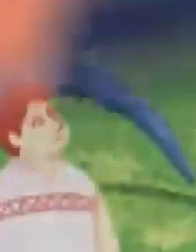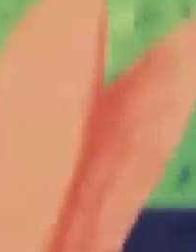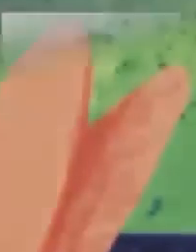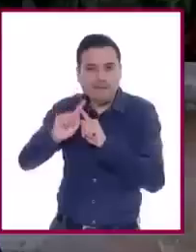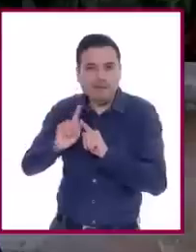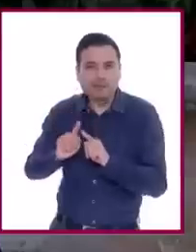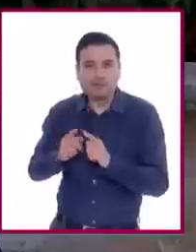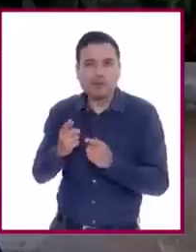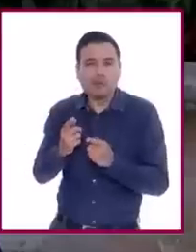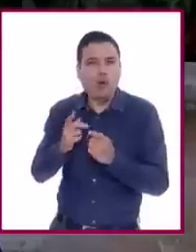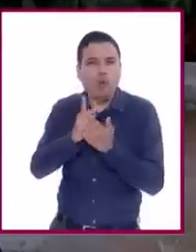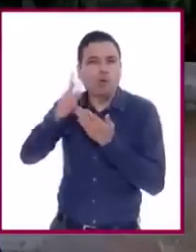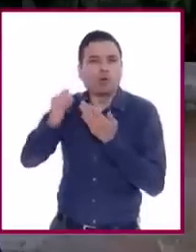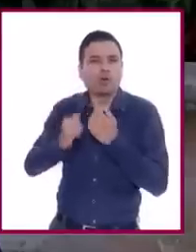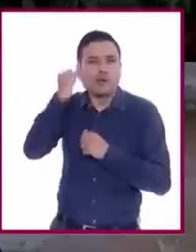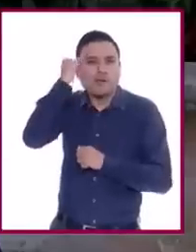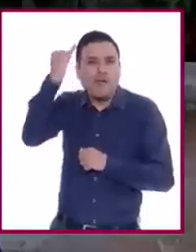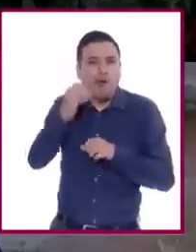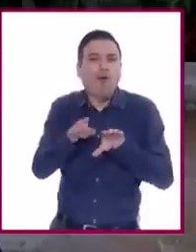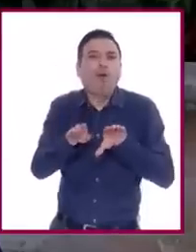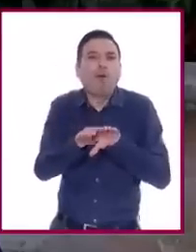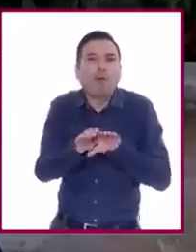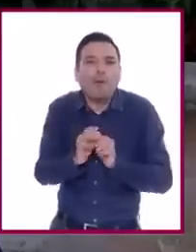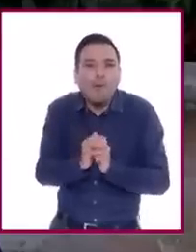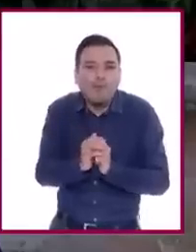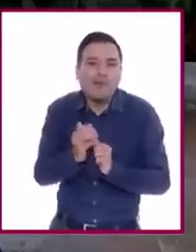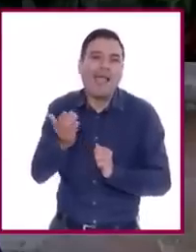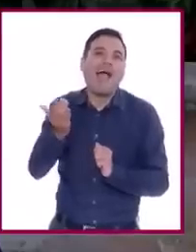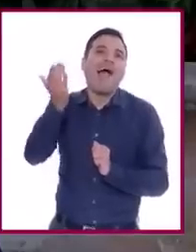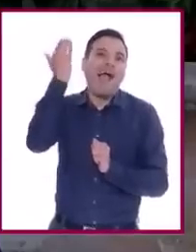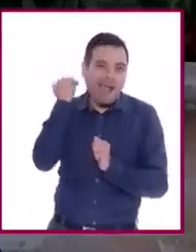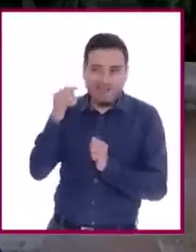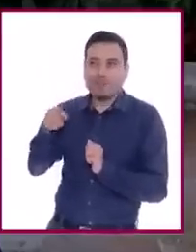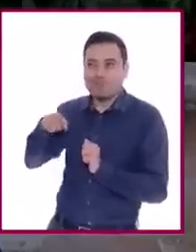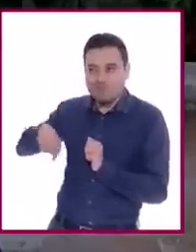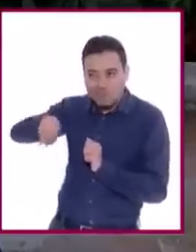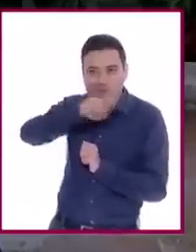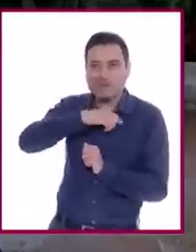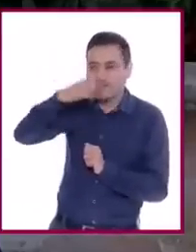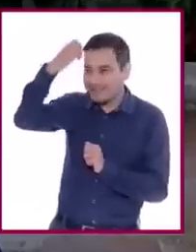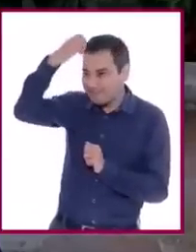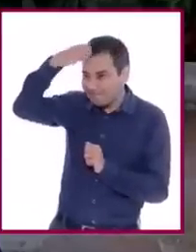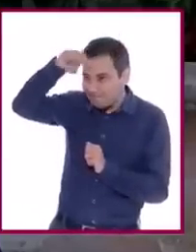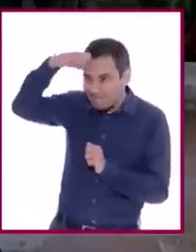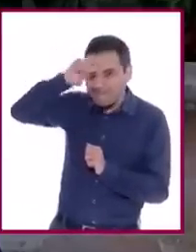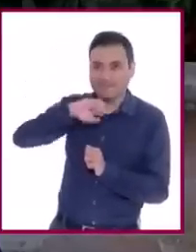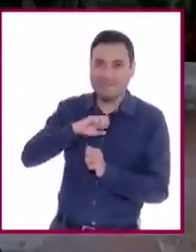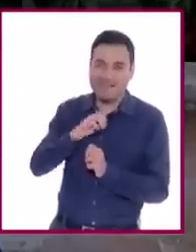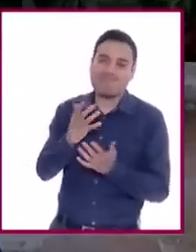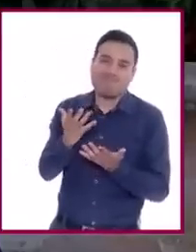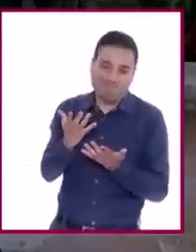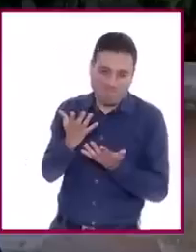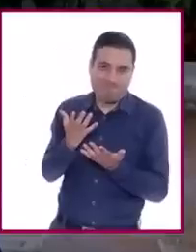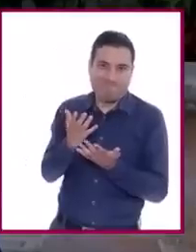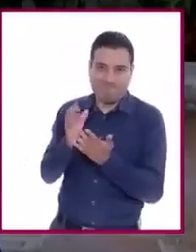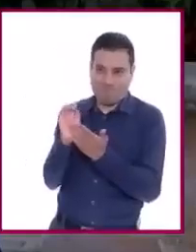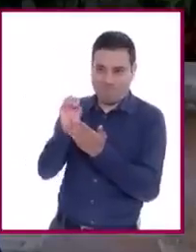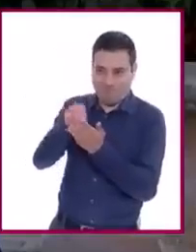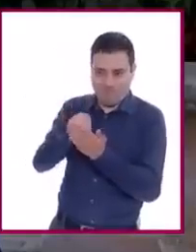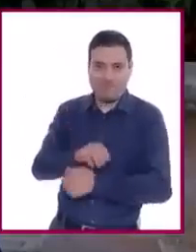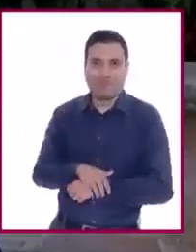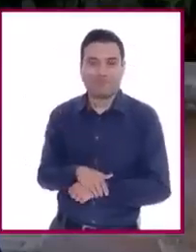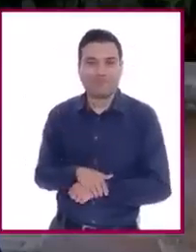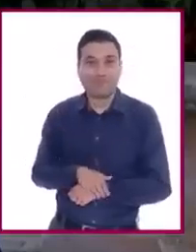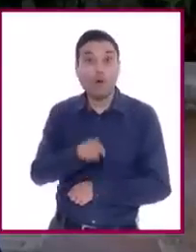vivimos pero que esto precisamente va a permitirles a ustedes que puedan hacer las adecuaciones y